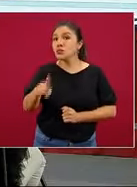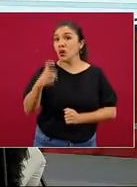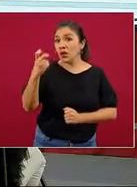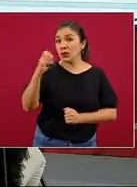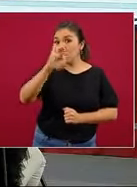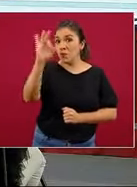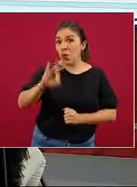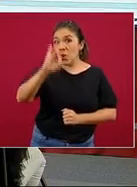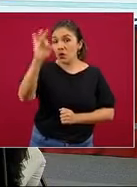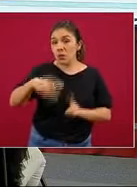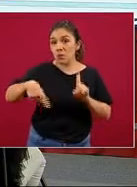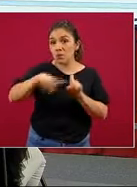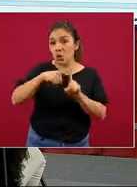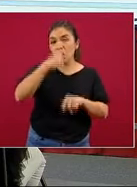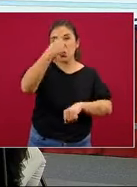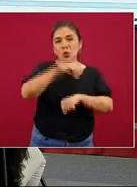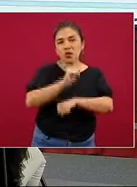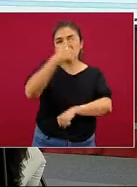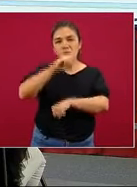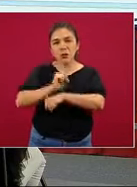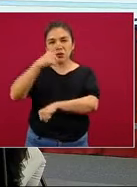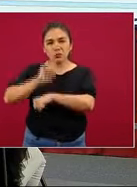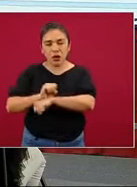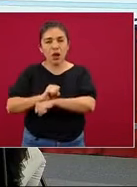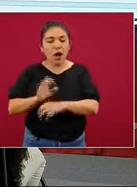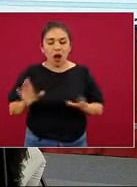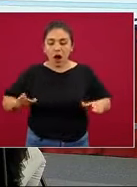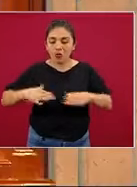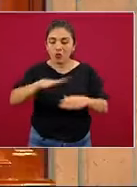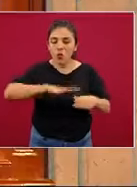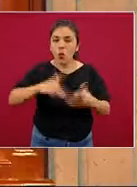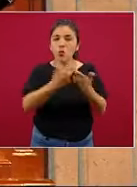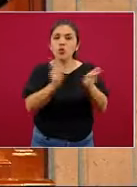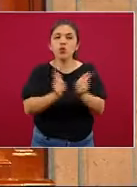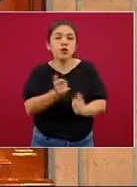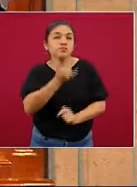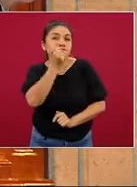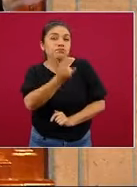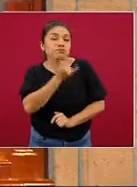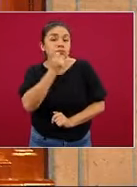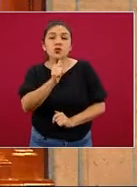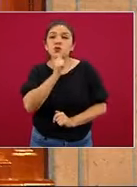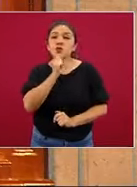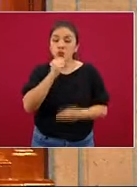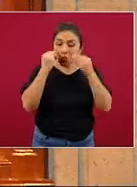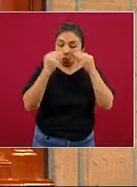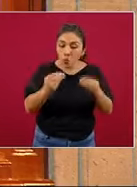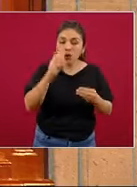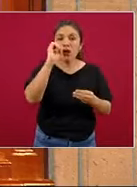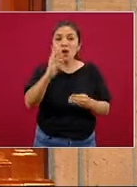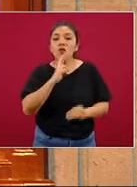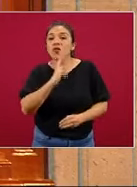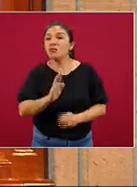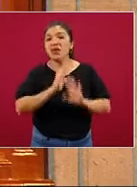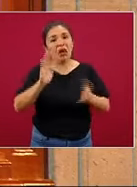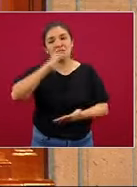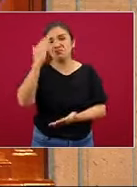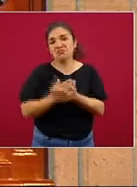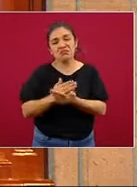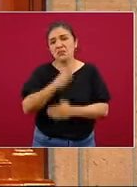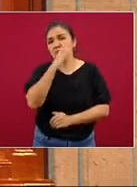positividad para cada semana y para todo el grupo de sospechosos sin muestra o sin posibilidad de un resultado,